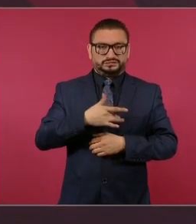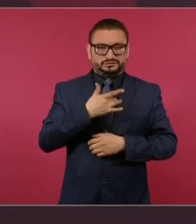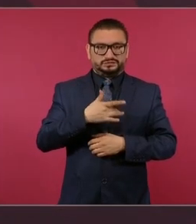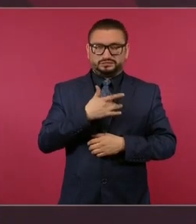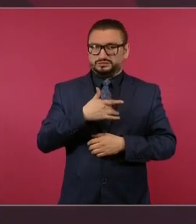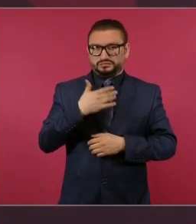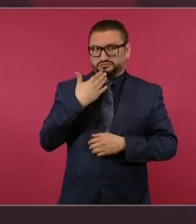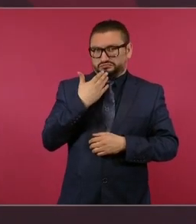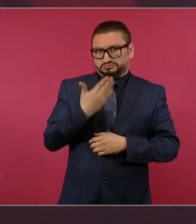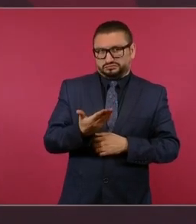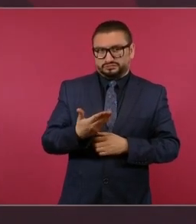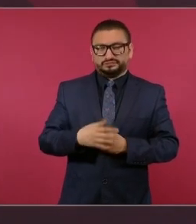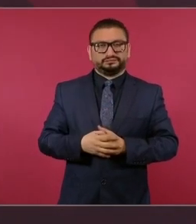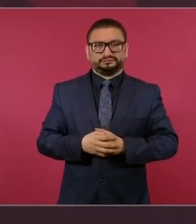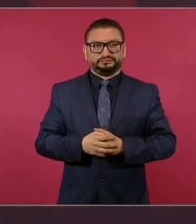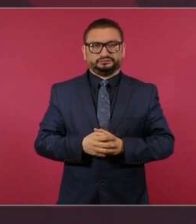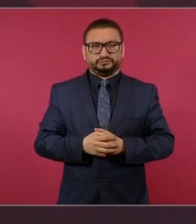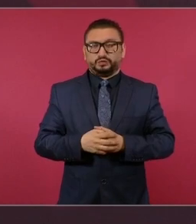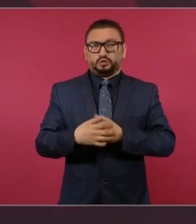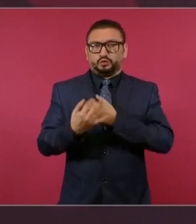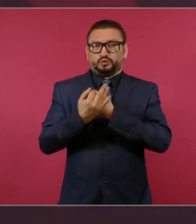que no es conveniente,